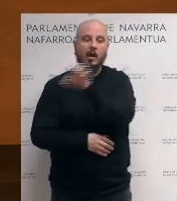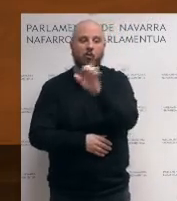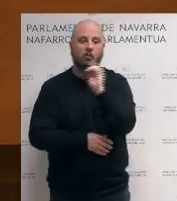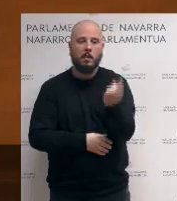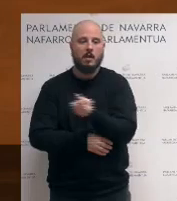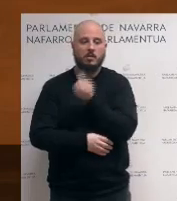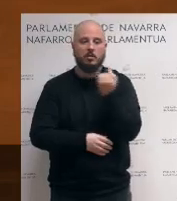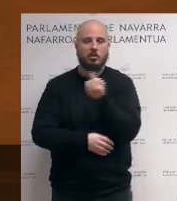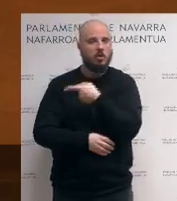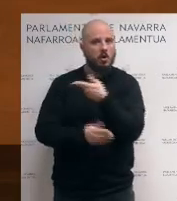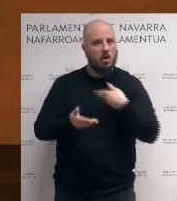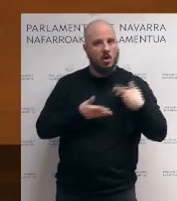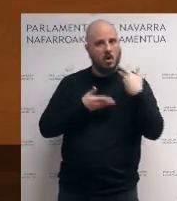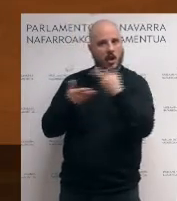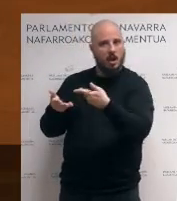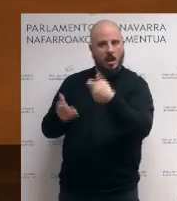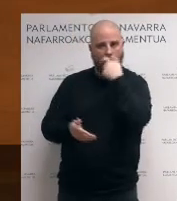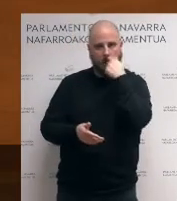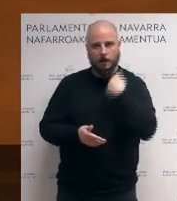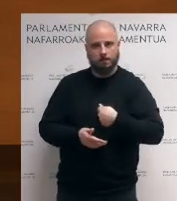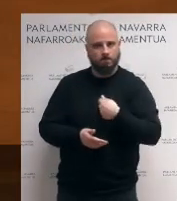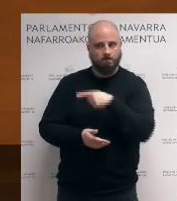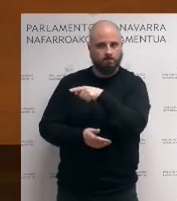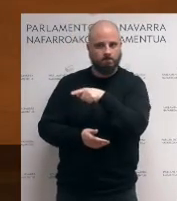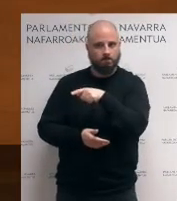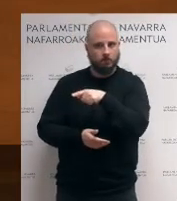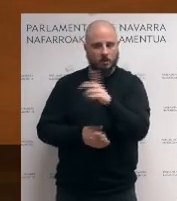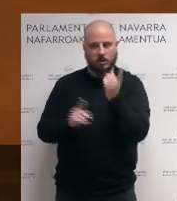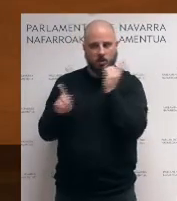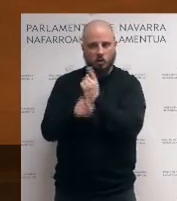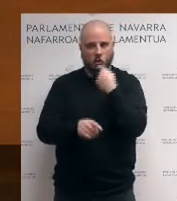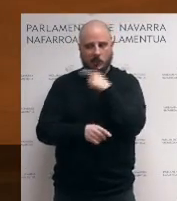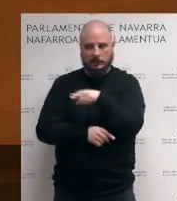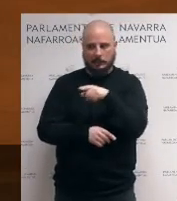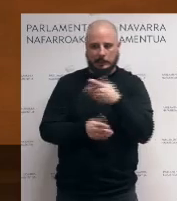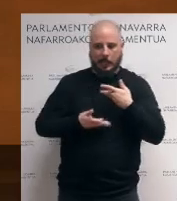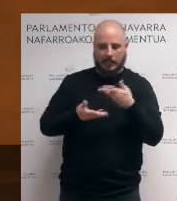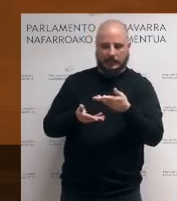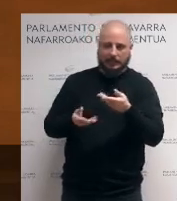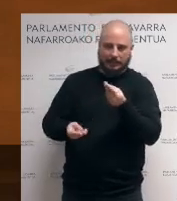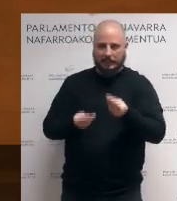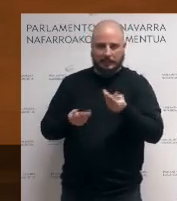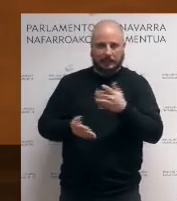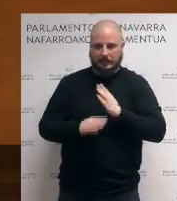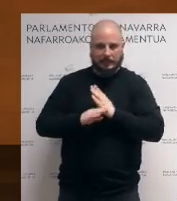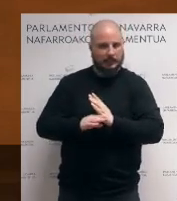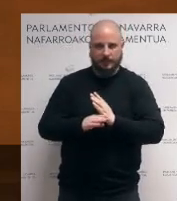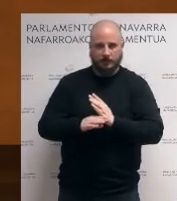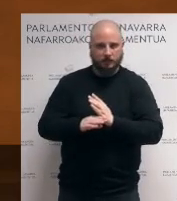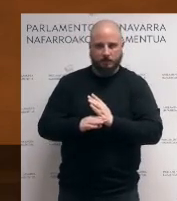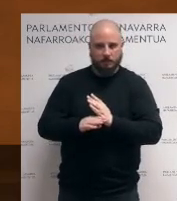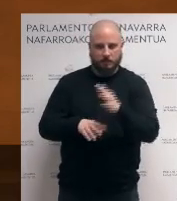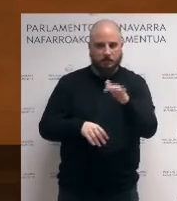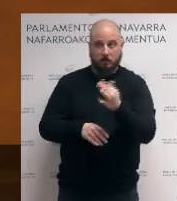Ucrania a que aguante el embate de esa potencia militar y dictatorial, sino que ni siquiera tenemos los medios necesarios